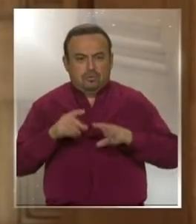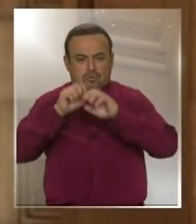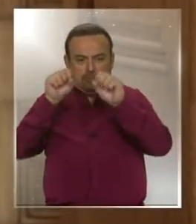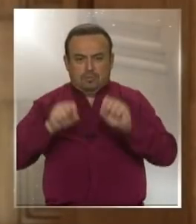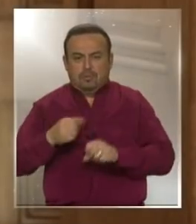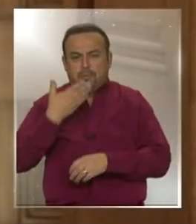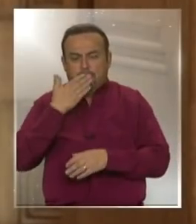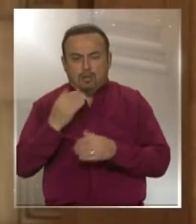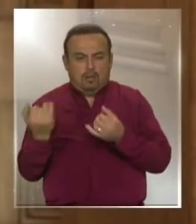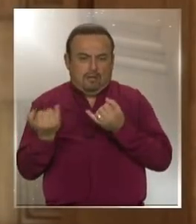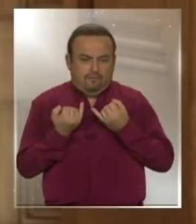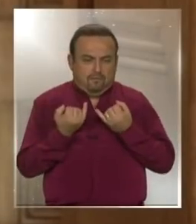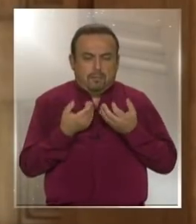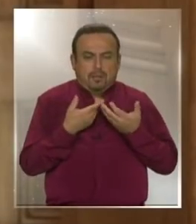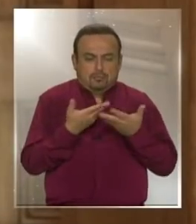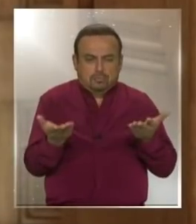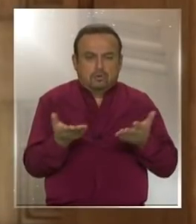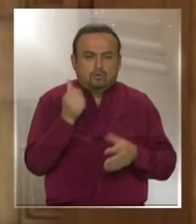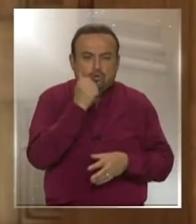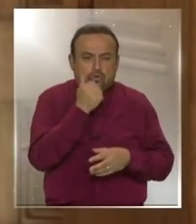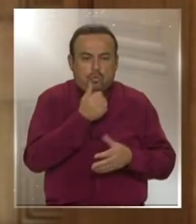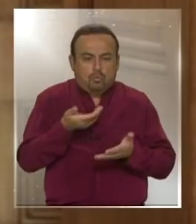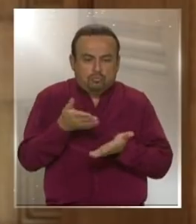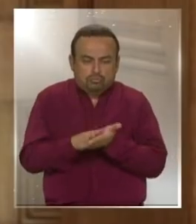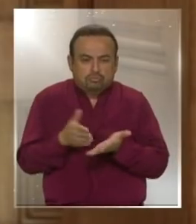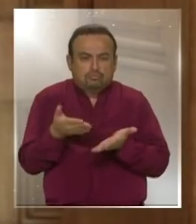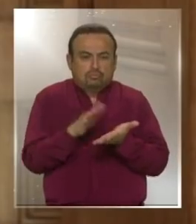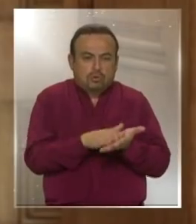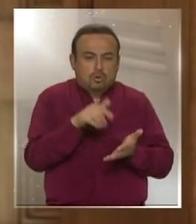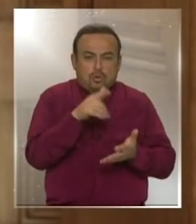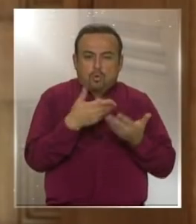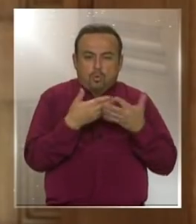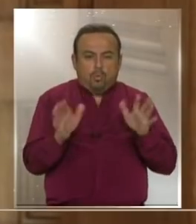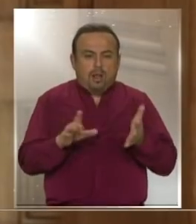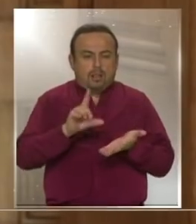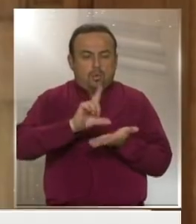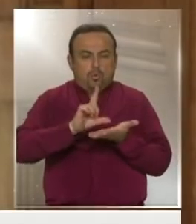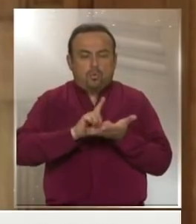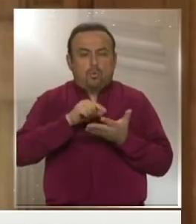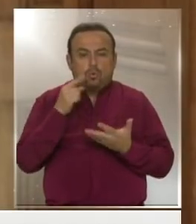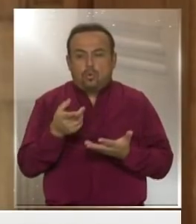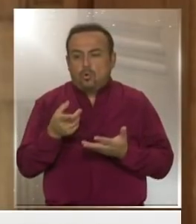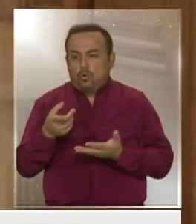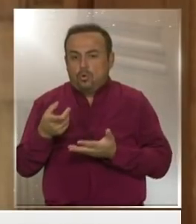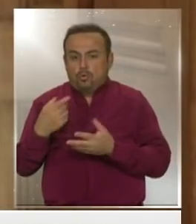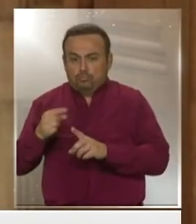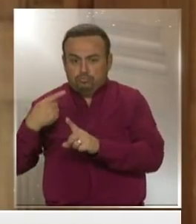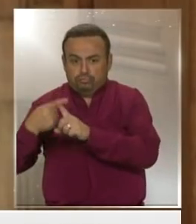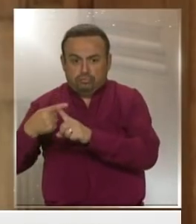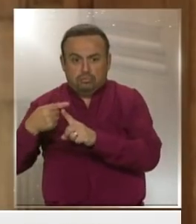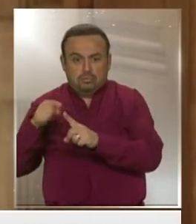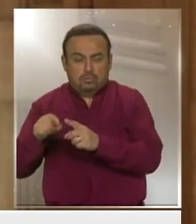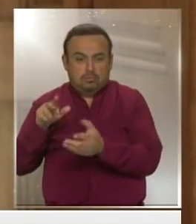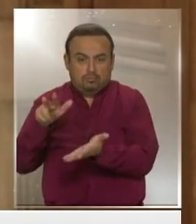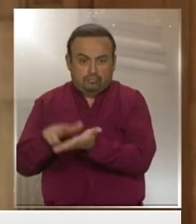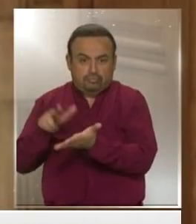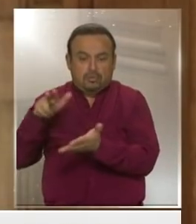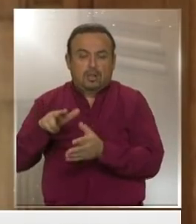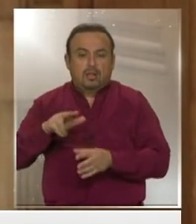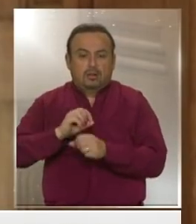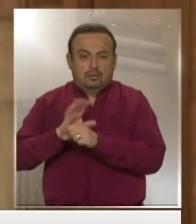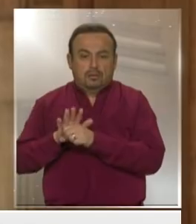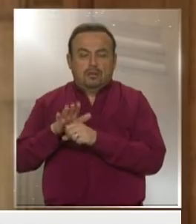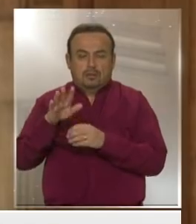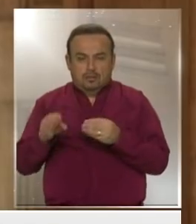de informes diarios para las muertes, de modo que los fallecimientos en todos los entornos donde individuos dieron positivo por COVID-19